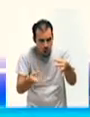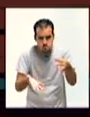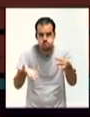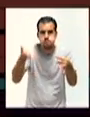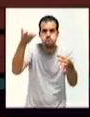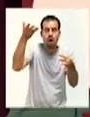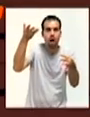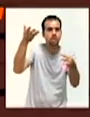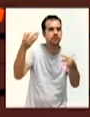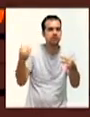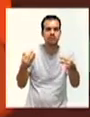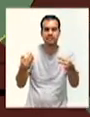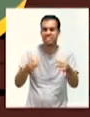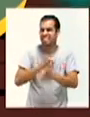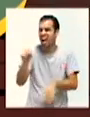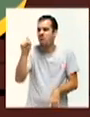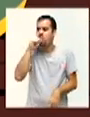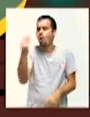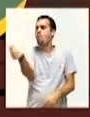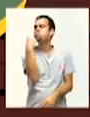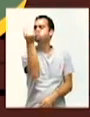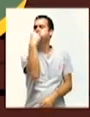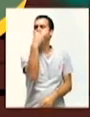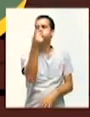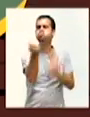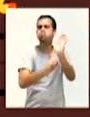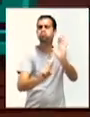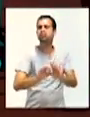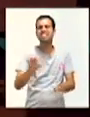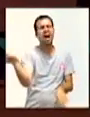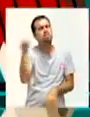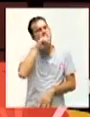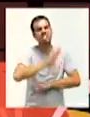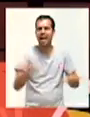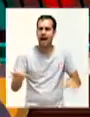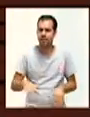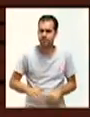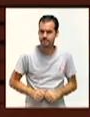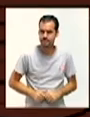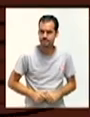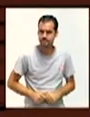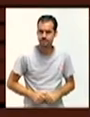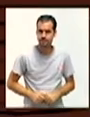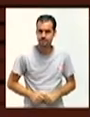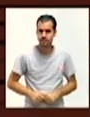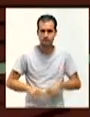¿Cuánto? ¡Basta de gastar electricidad!